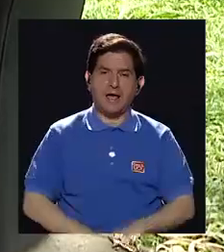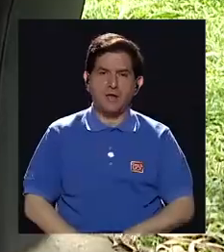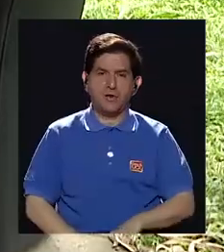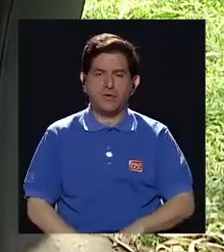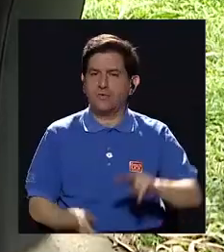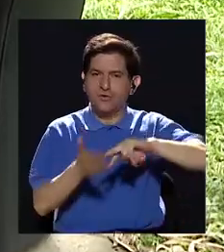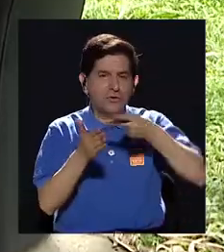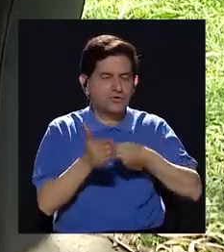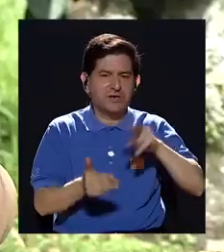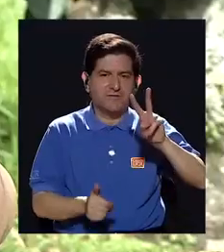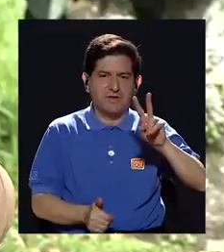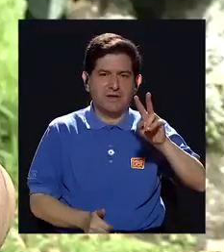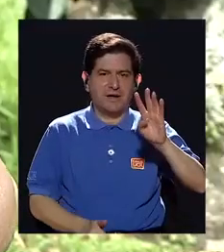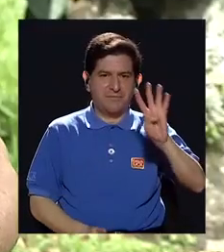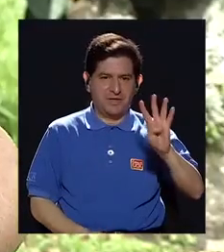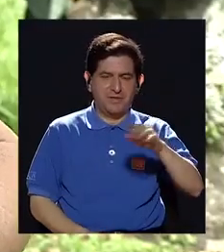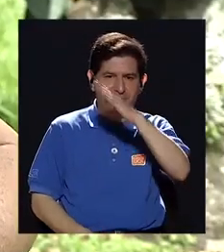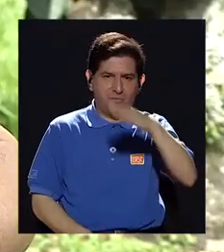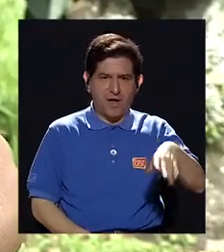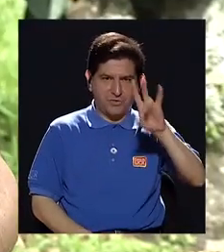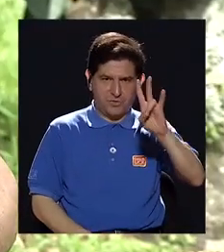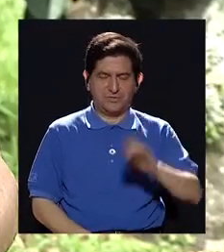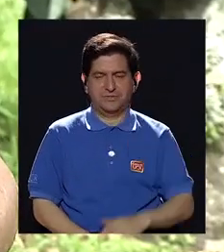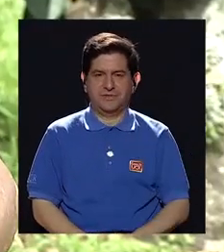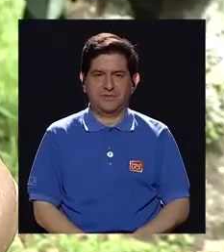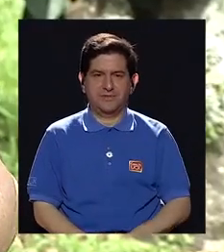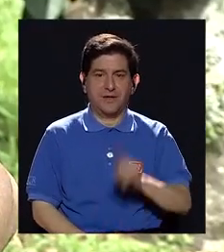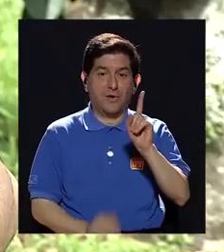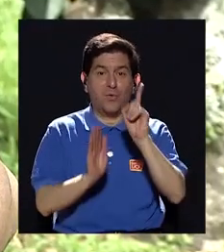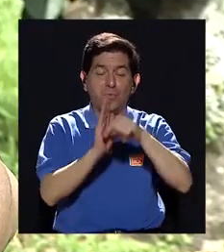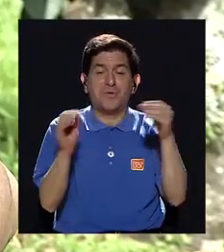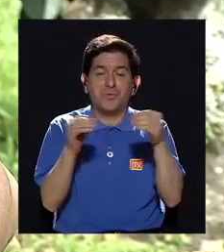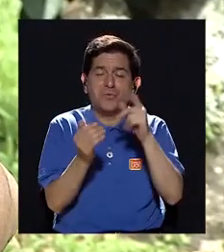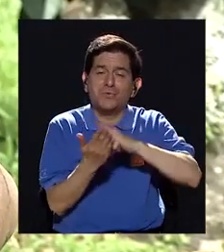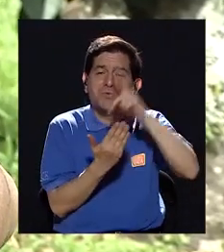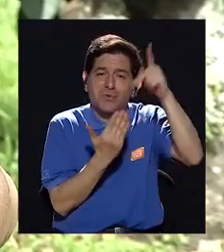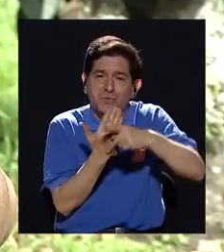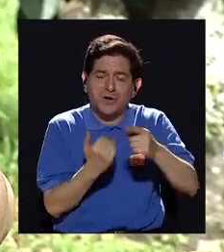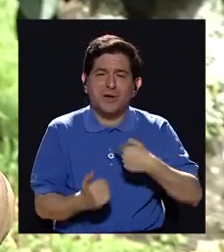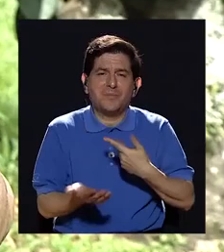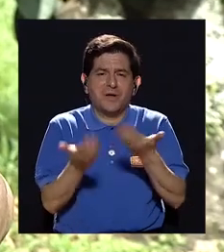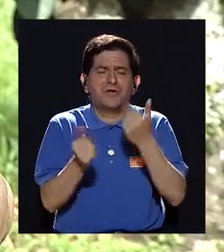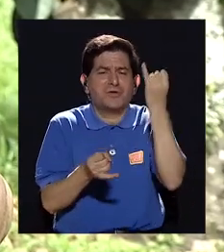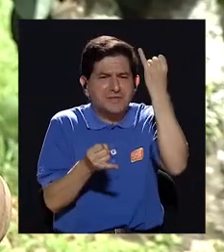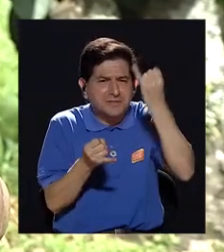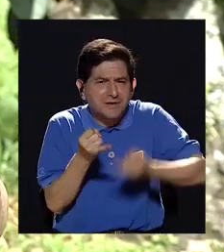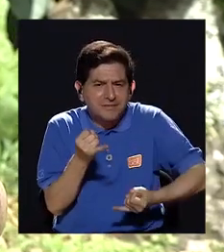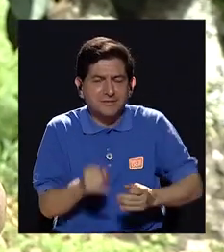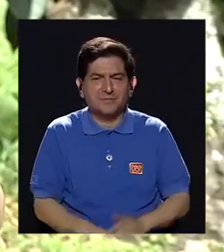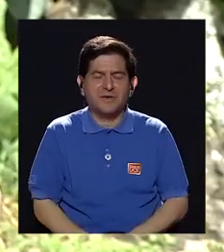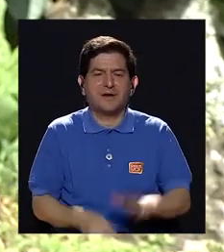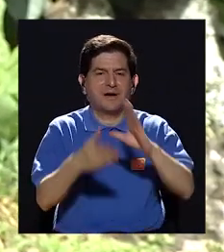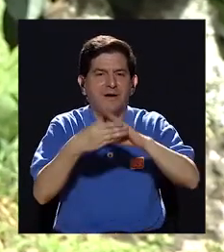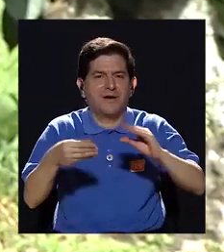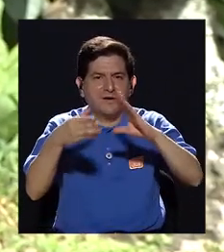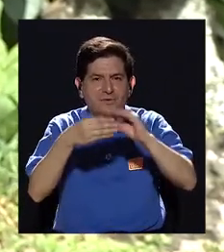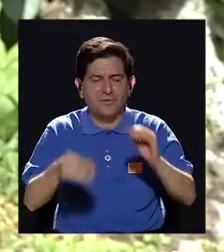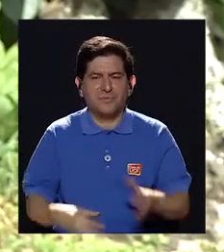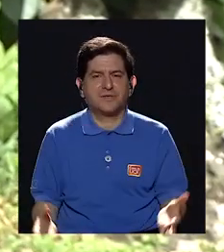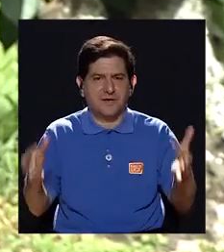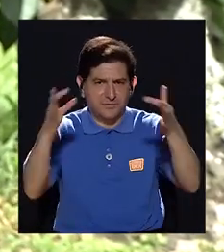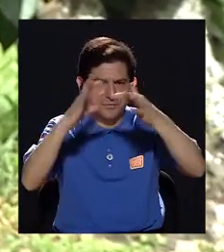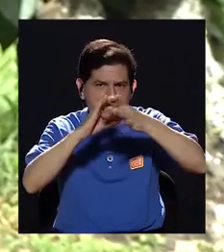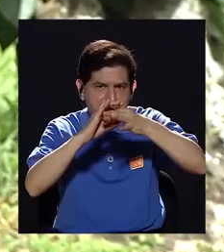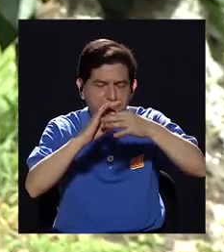no sea 24/7. Seidy, nos queda un último minuto de programa y sí me gustaría cerrarlo con algún comentario